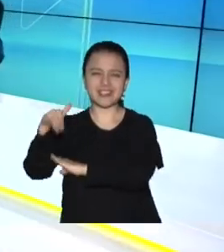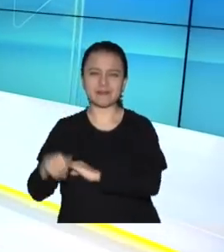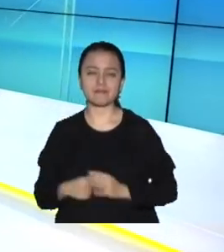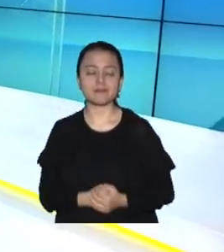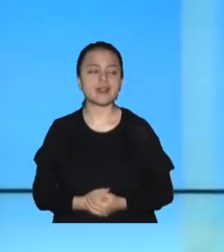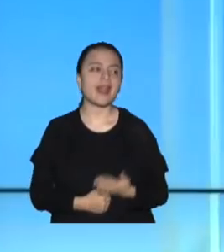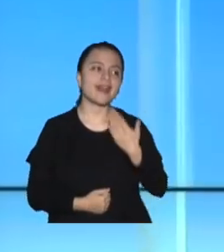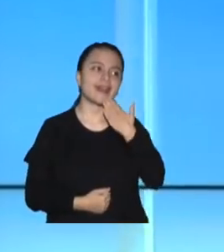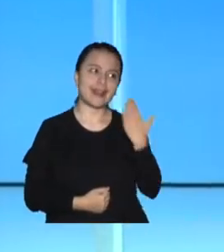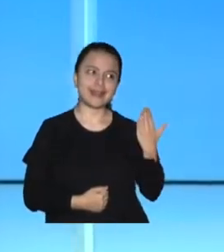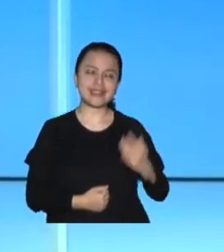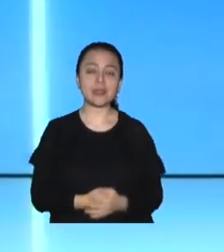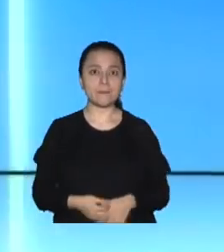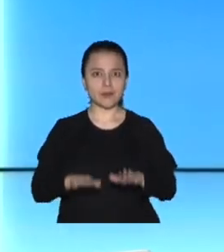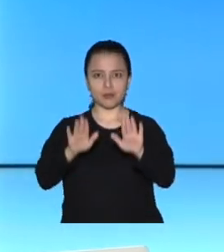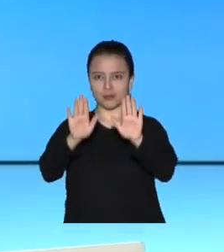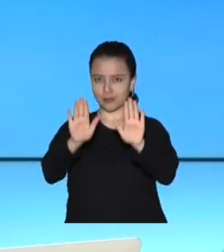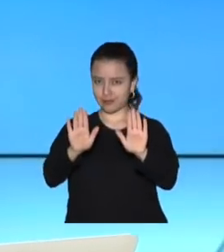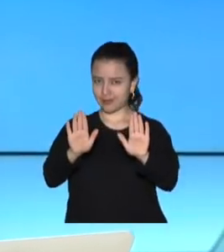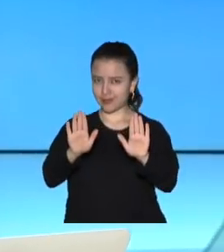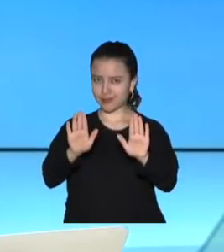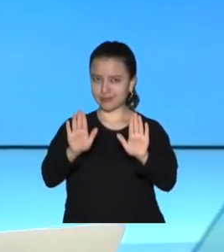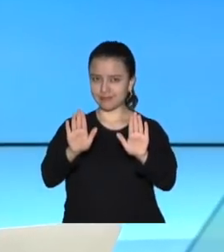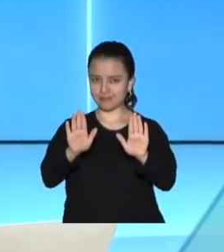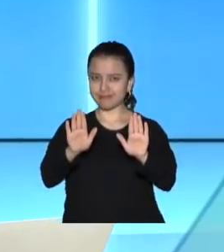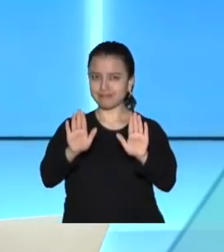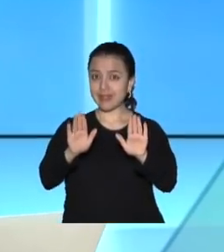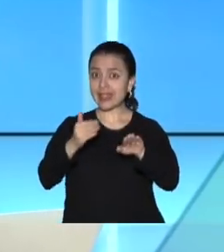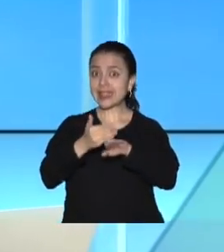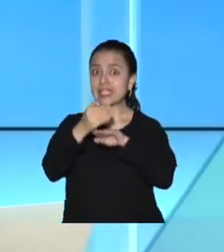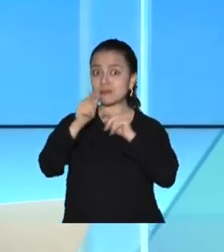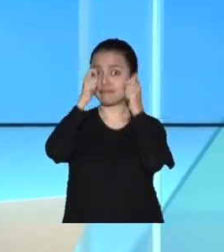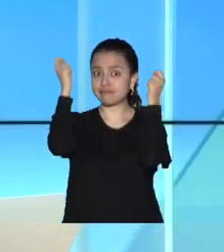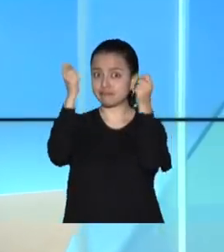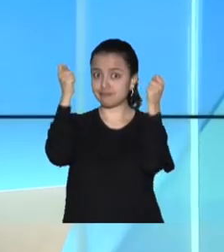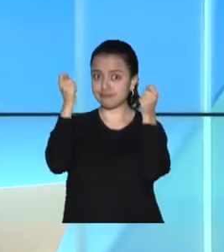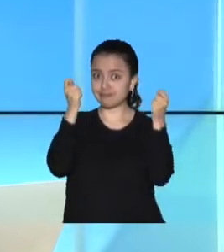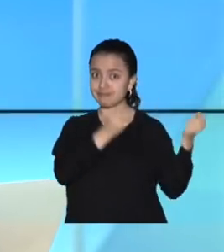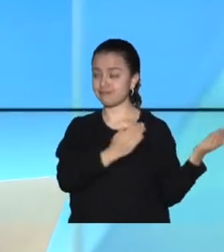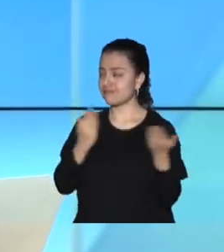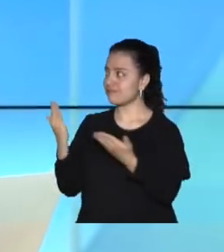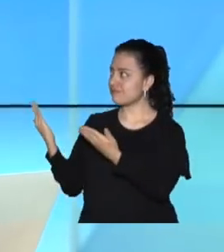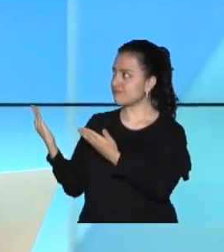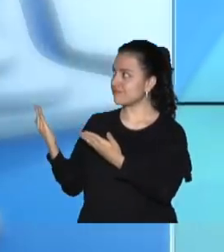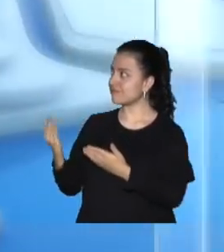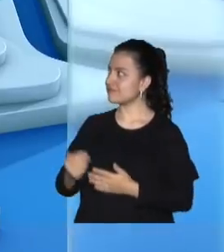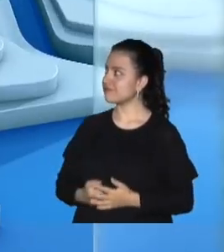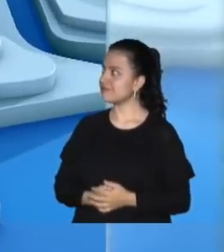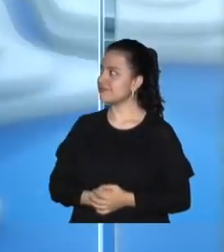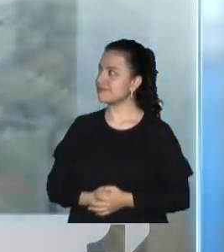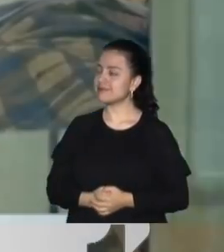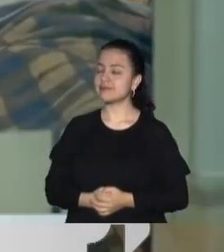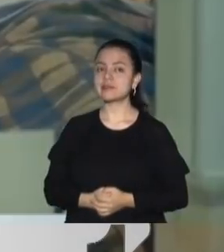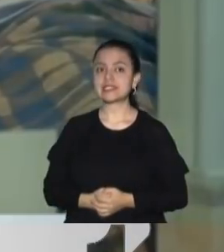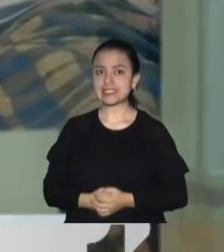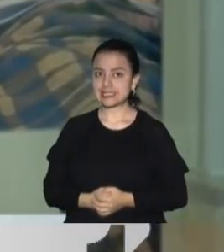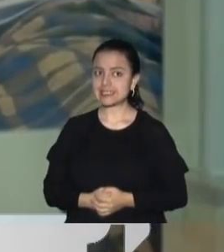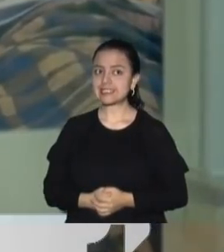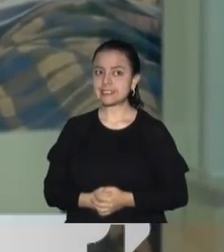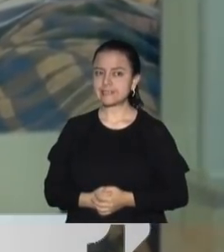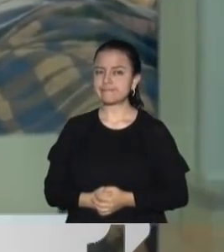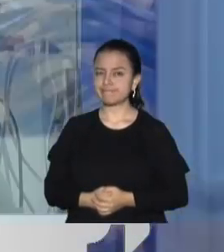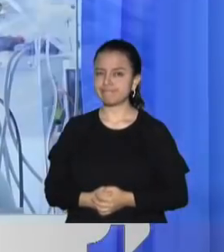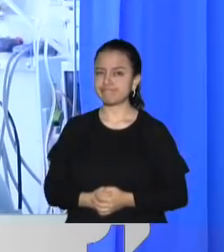es, Yusi, muchas gracias. Y con esta información vamos a hacer una breve pausa, pero cuando volvamos a Noticentro 1 CMI, les contamos cuál